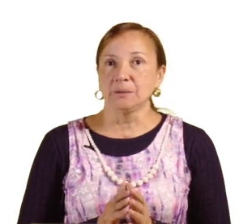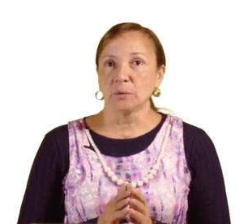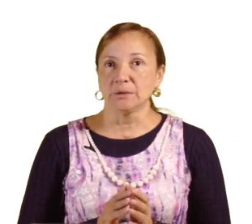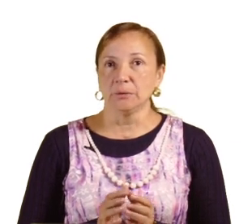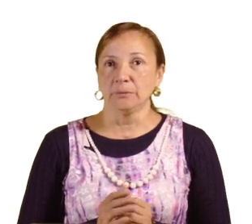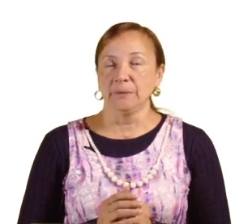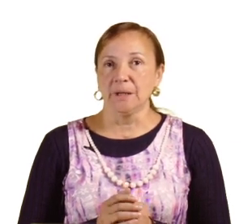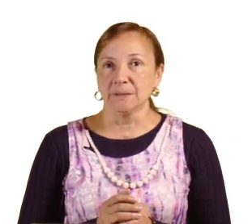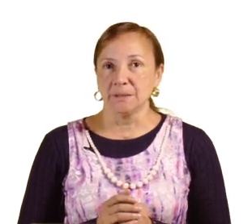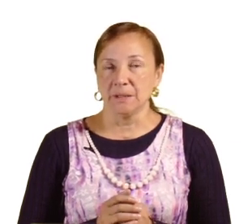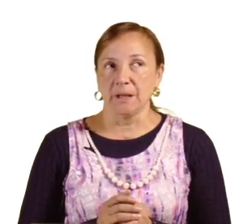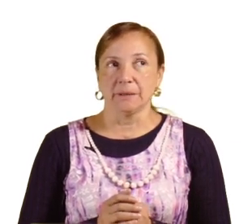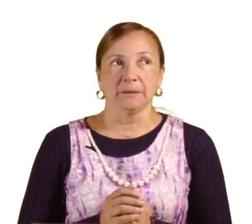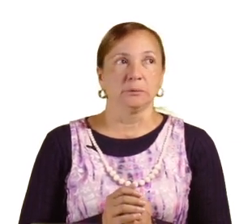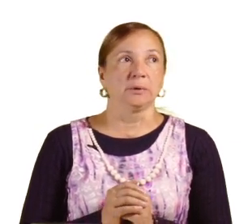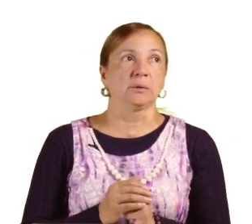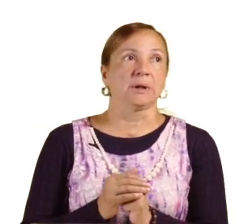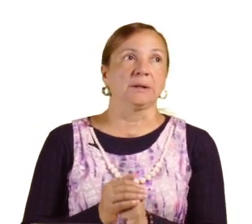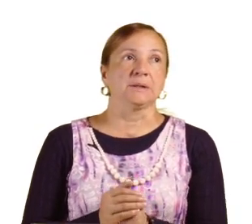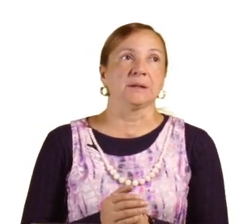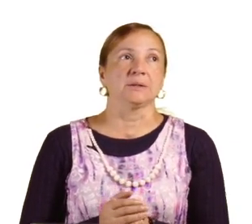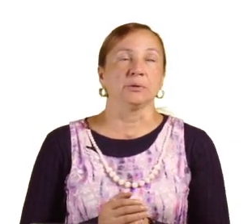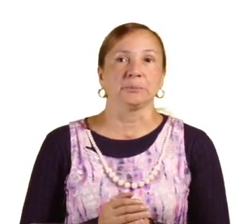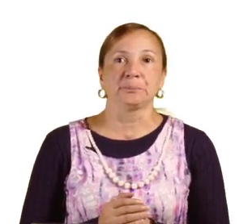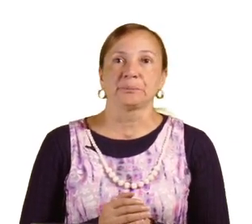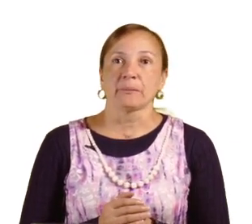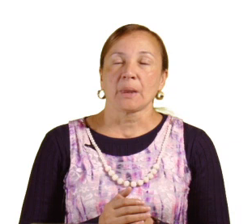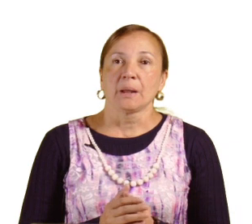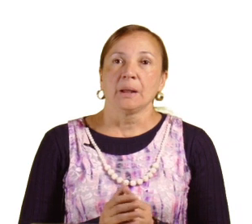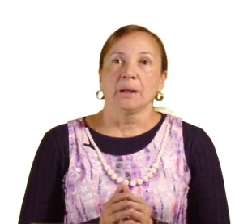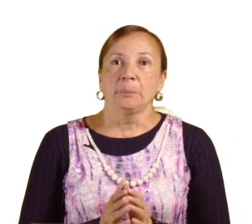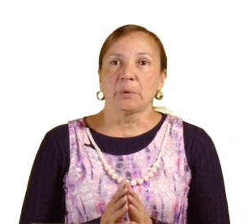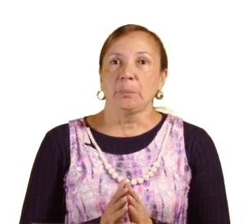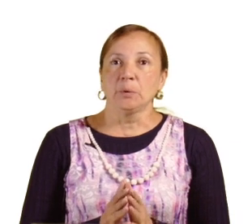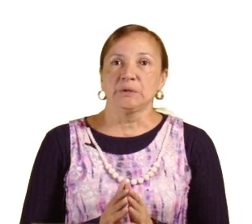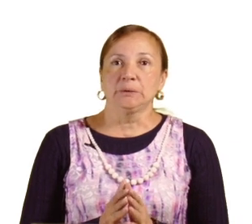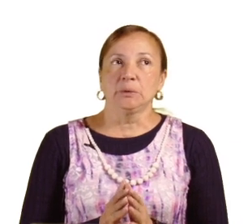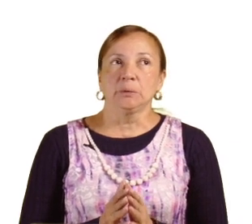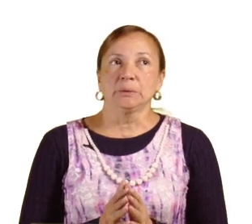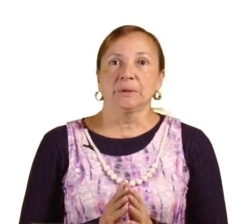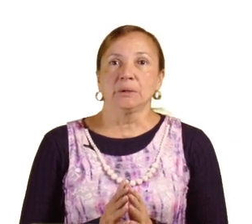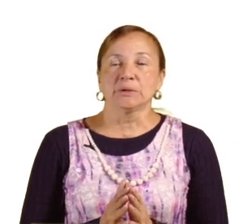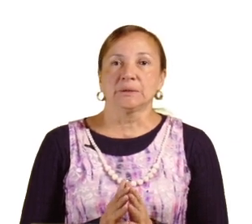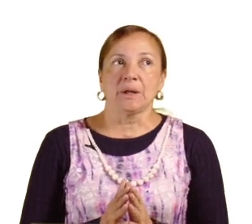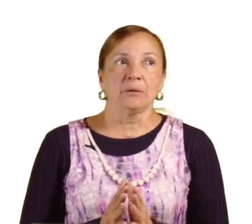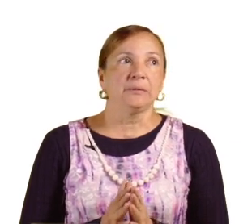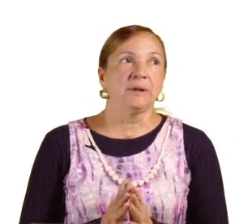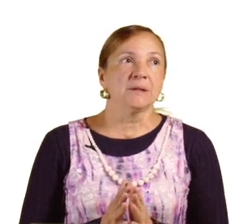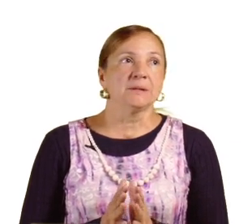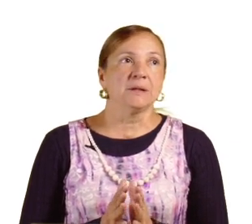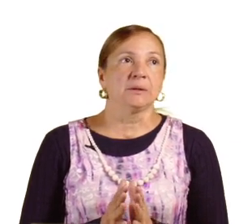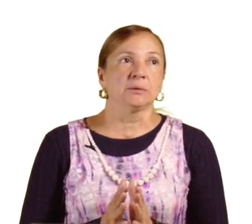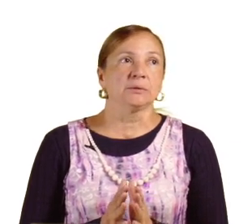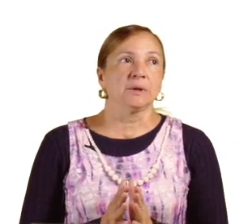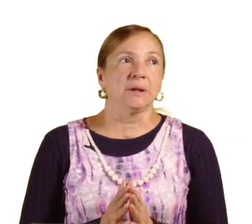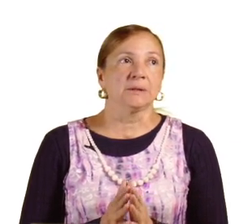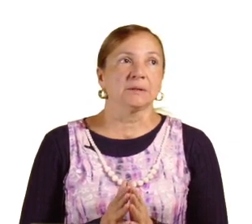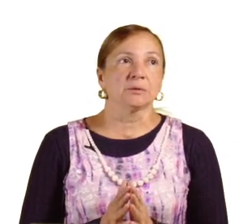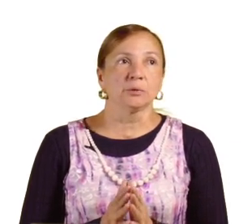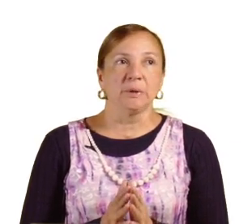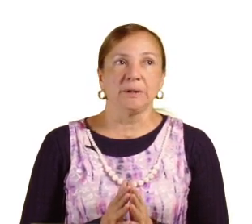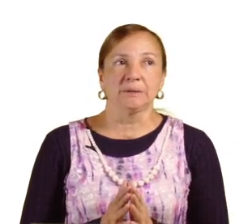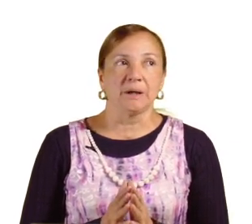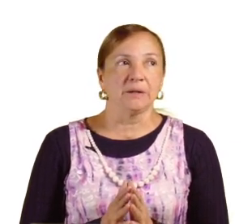la situación financiera de una organización. El propósito de los estados financieros